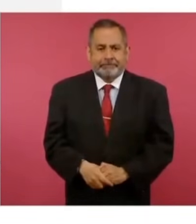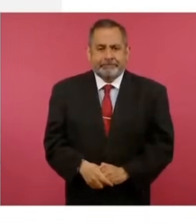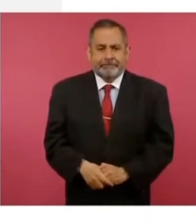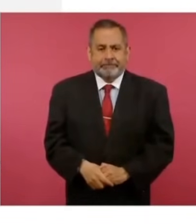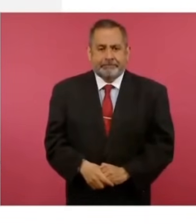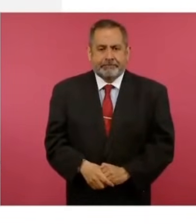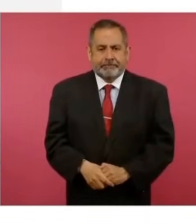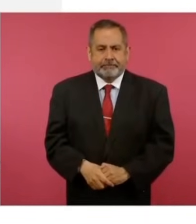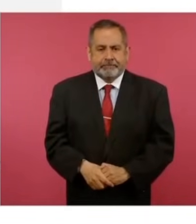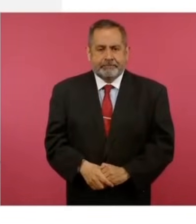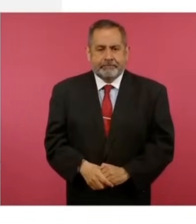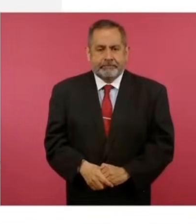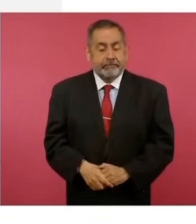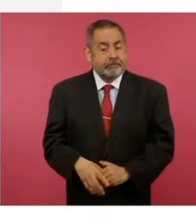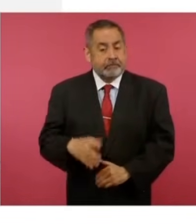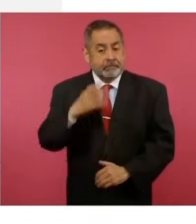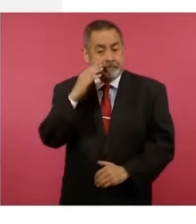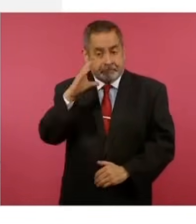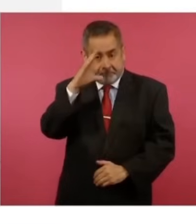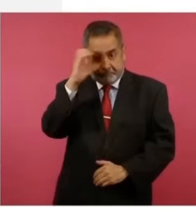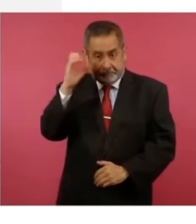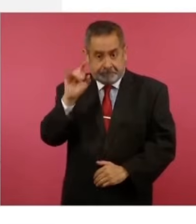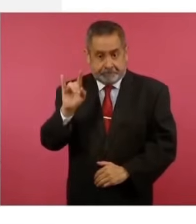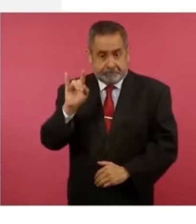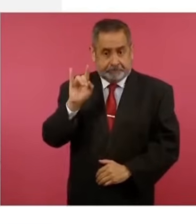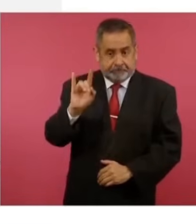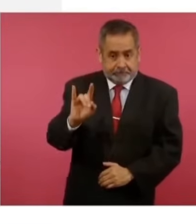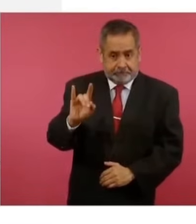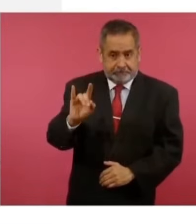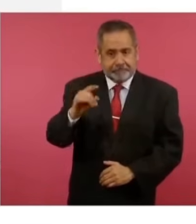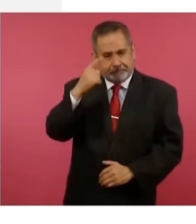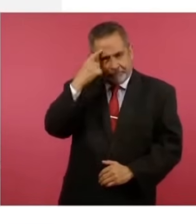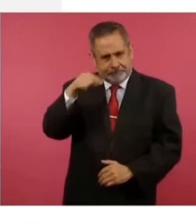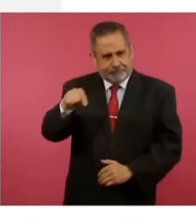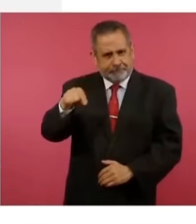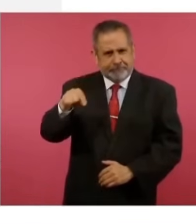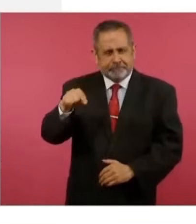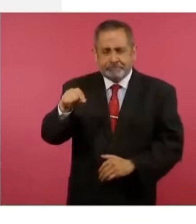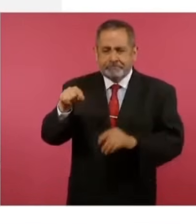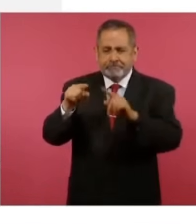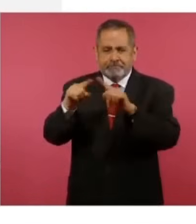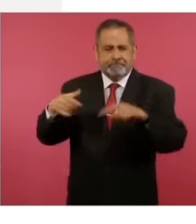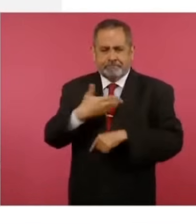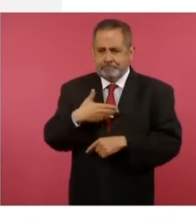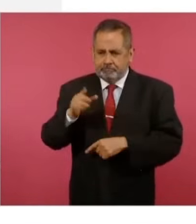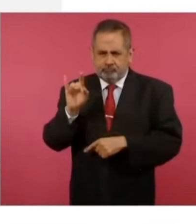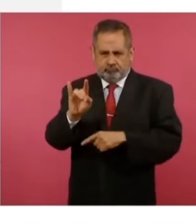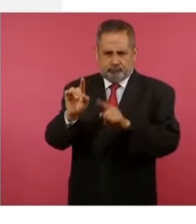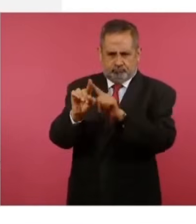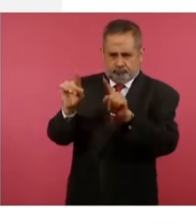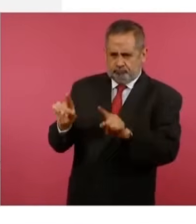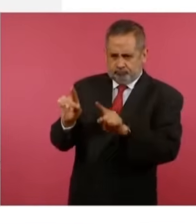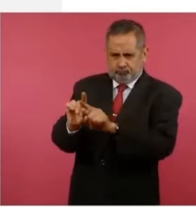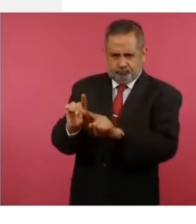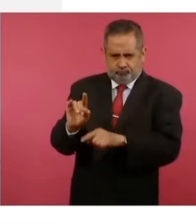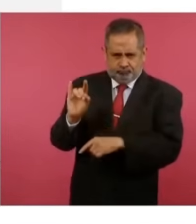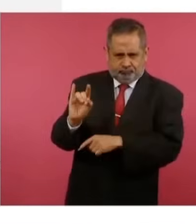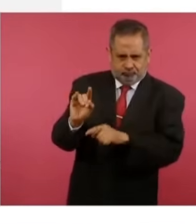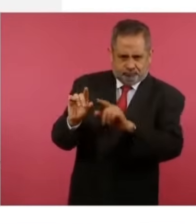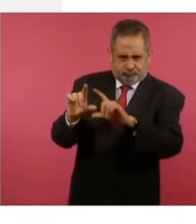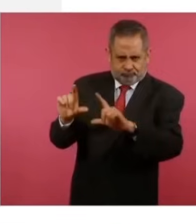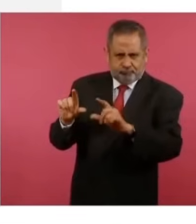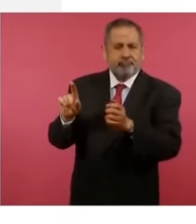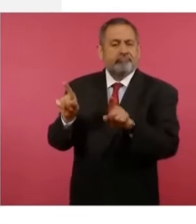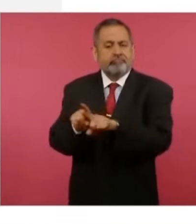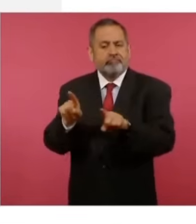la imagen del presidente López Obrador y Pemex para estafar por internet. ¿Funcionan? Así funcionan. Les vamos a explicar